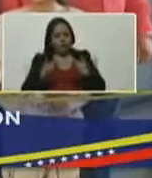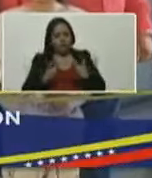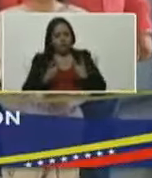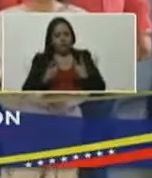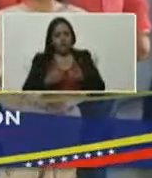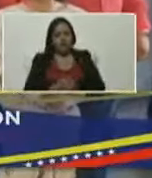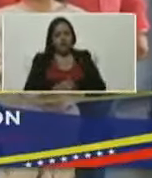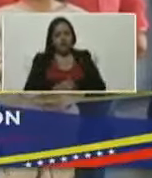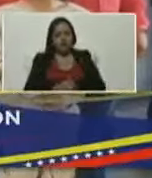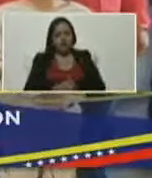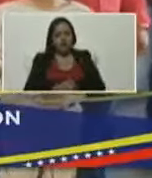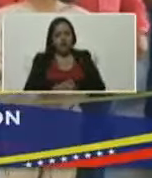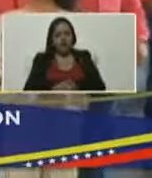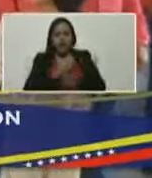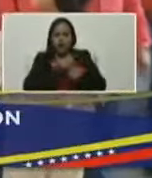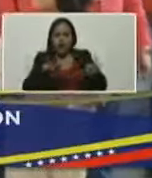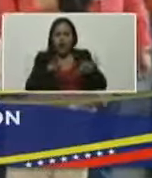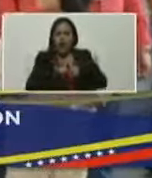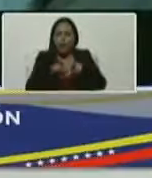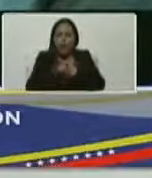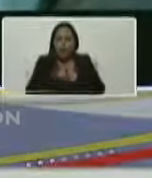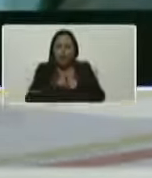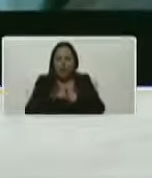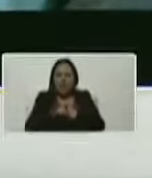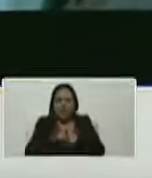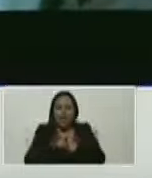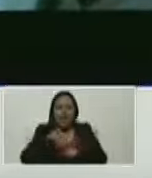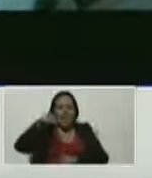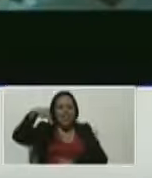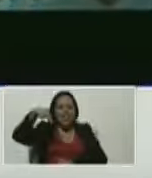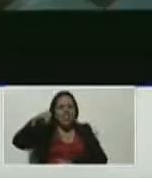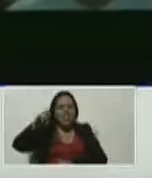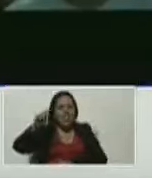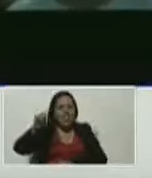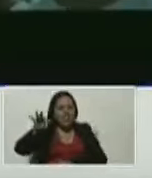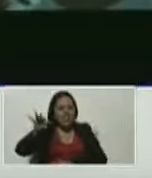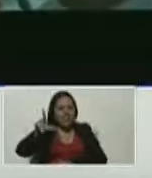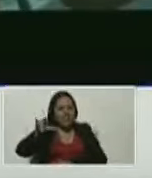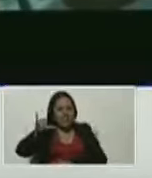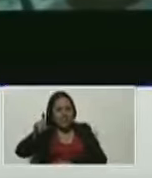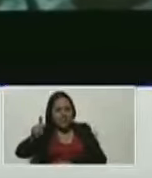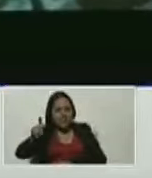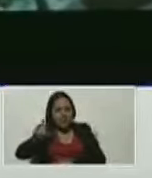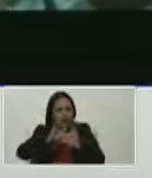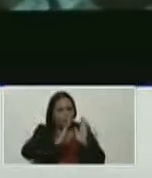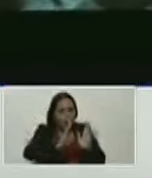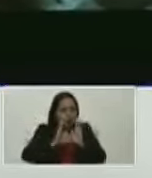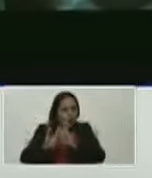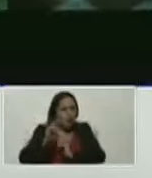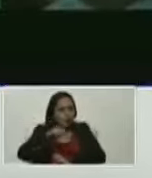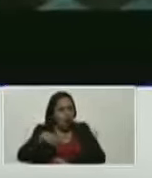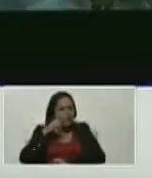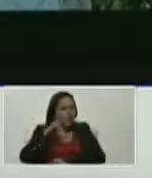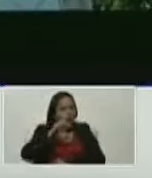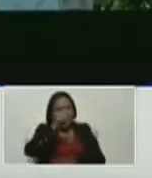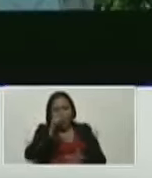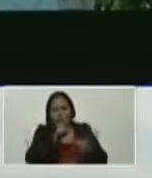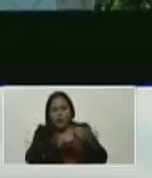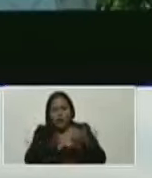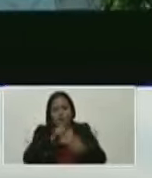Imagínense. Pero por serie, tipo Netflix. Por capítulo. Por capítulo. Nosotros la vimos completa.